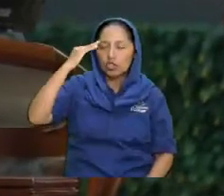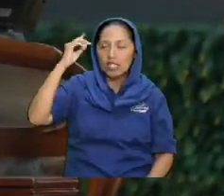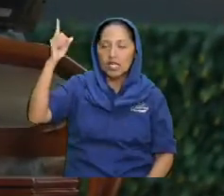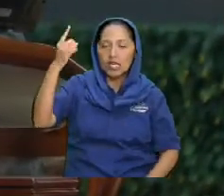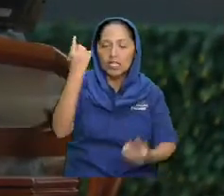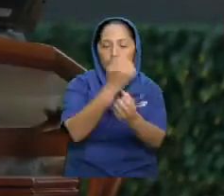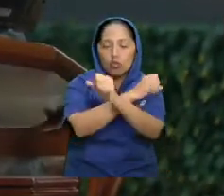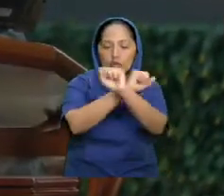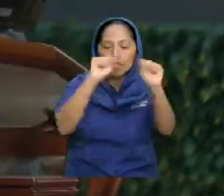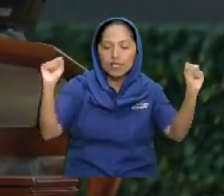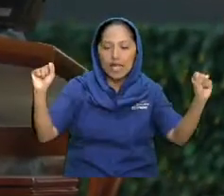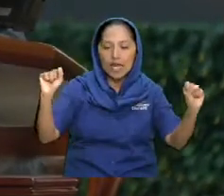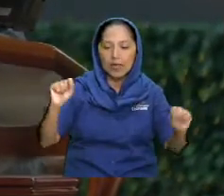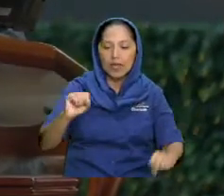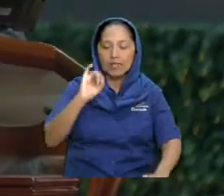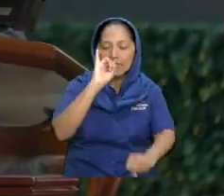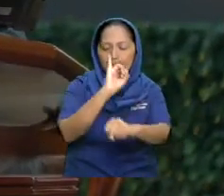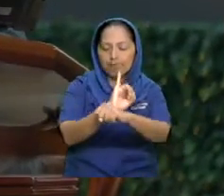a tu pueblo.